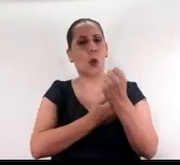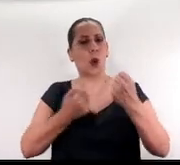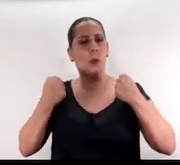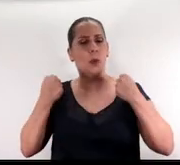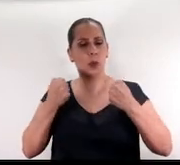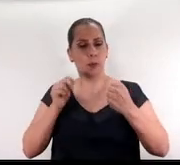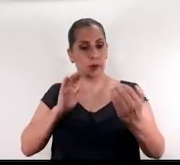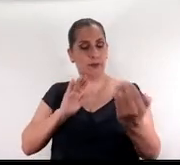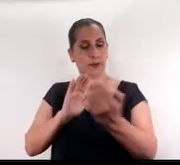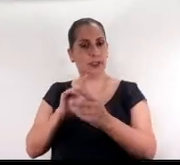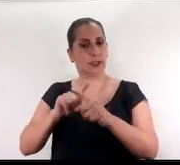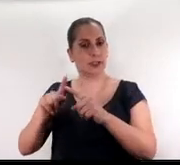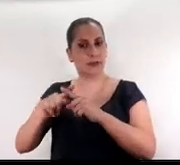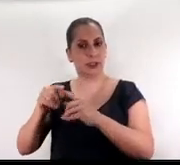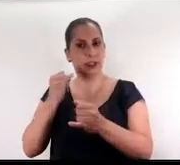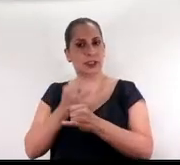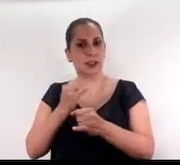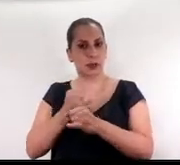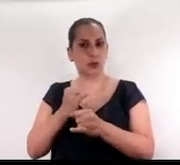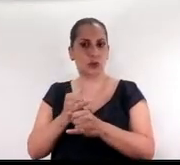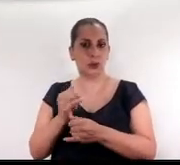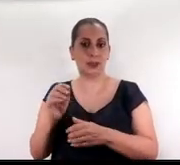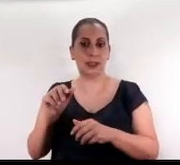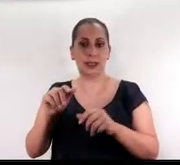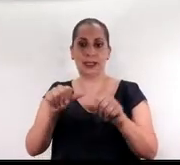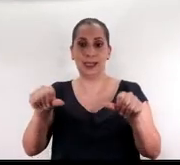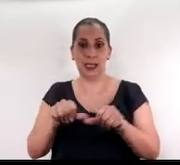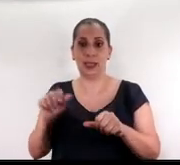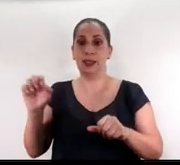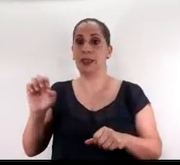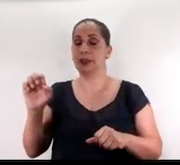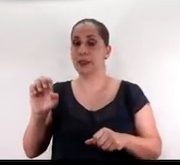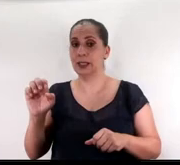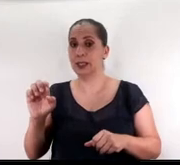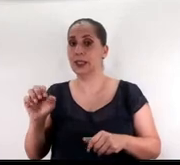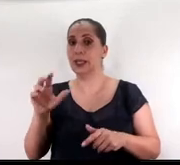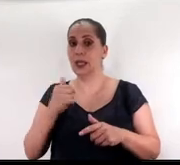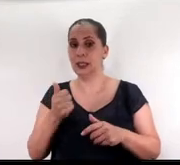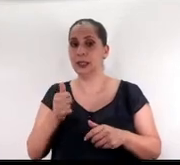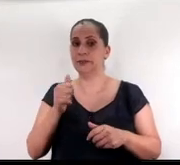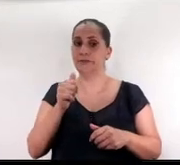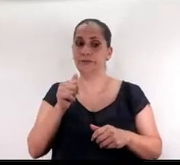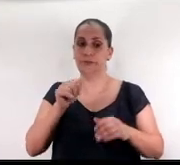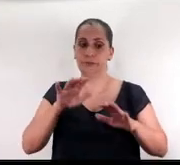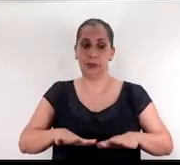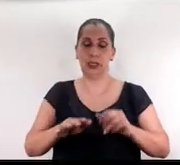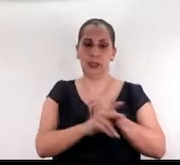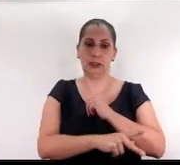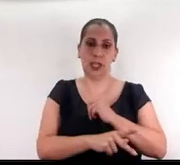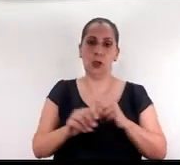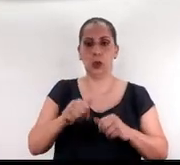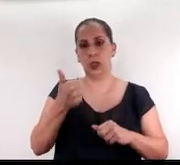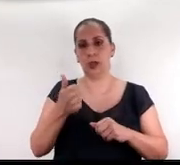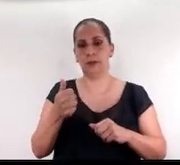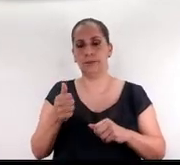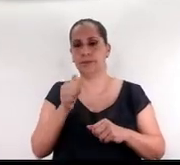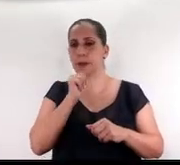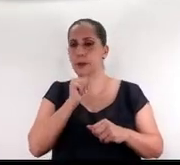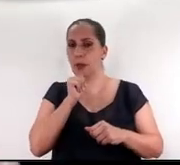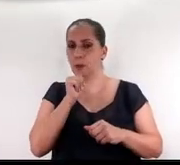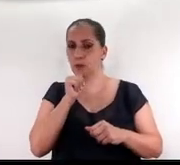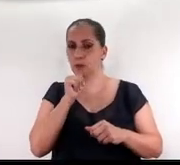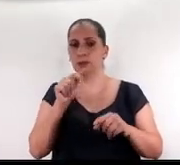a instituciones muy grandes del ámbito de la energía del Estado y del sector privado. Y tiene que estar